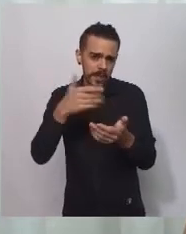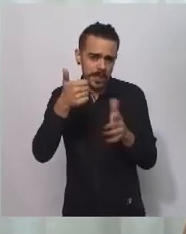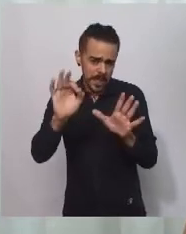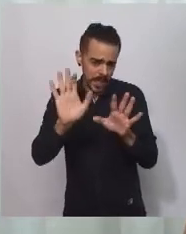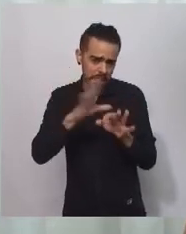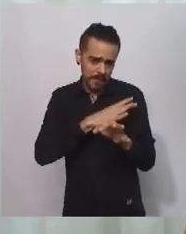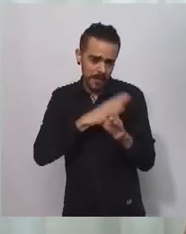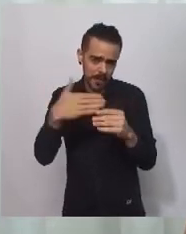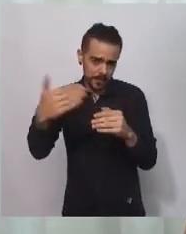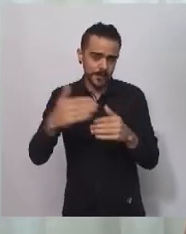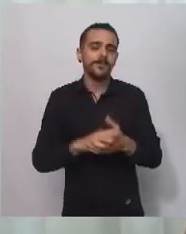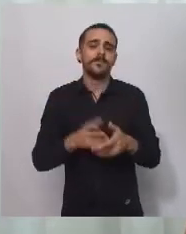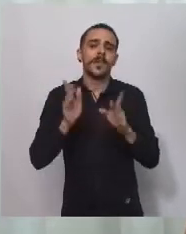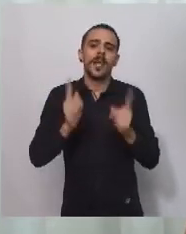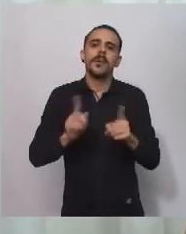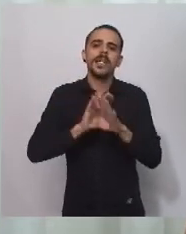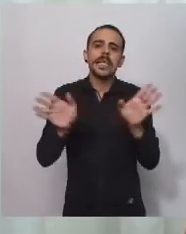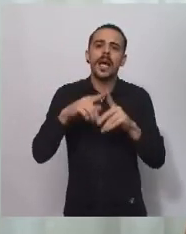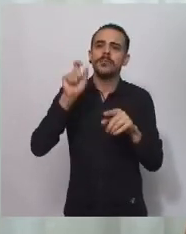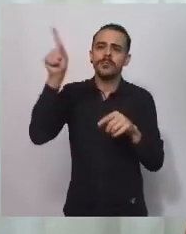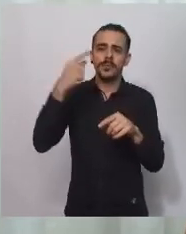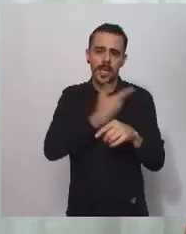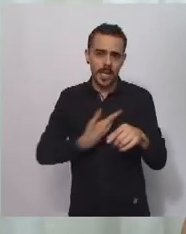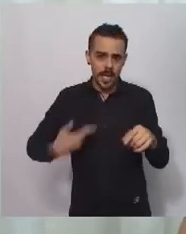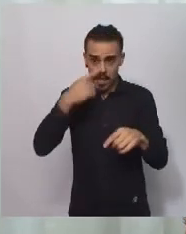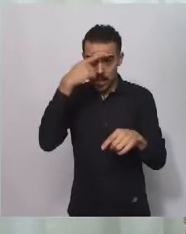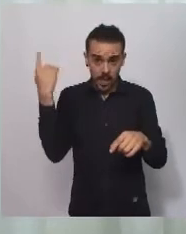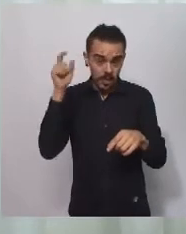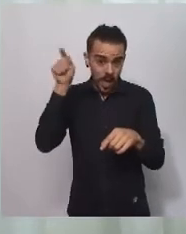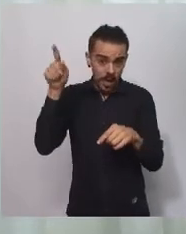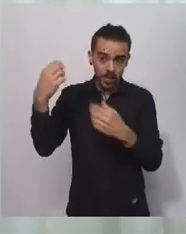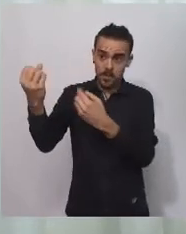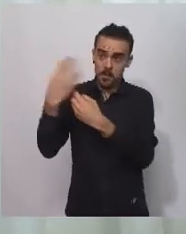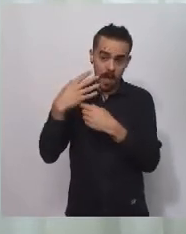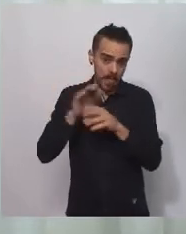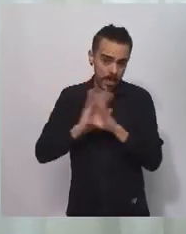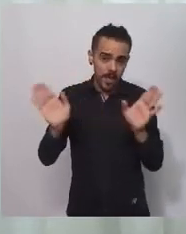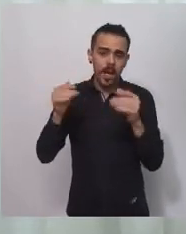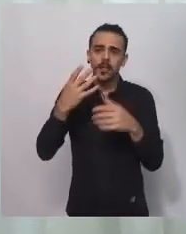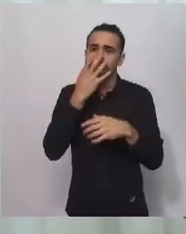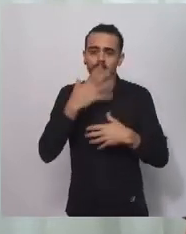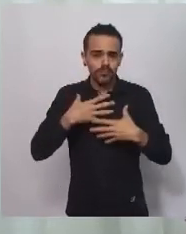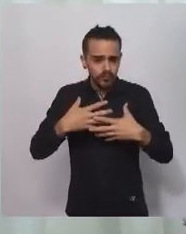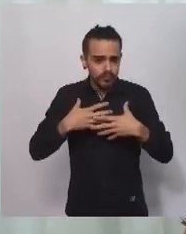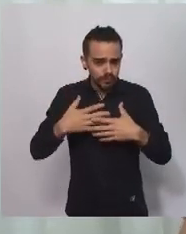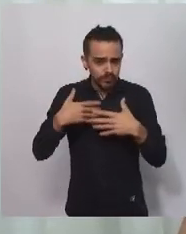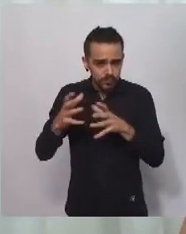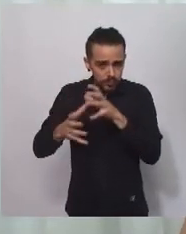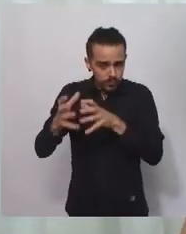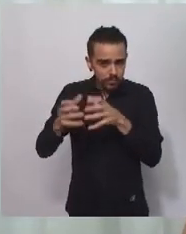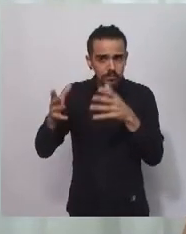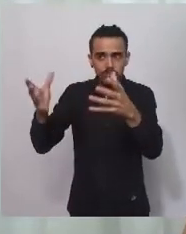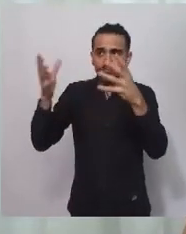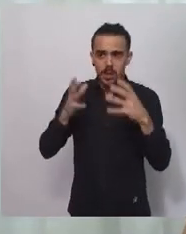también los primeros respiradores de nación a la provincia estamos trabajando y los venimos